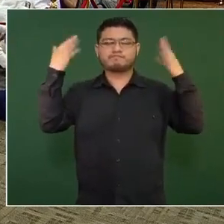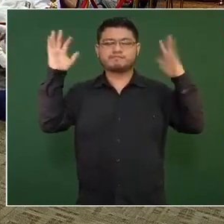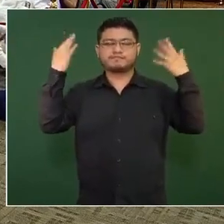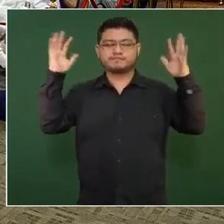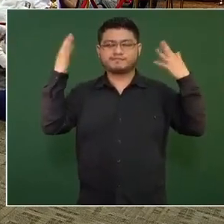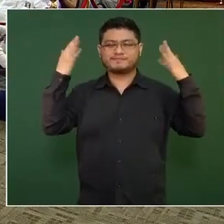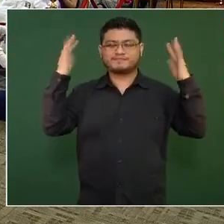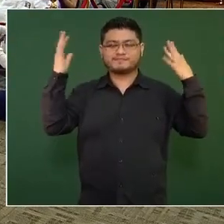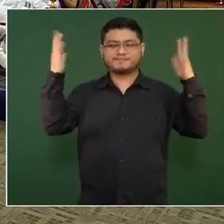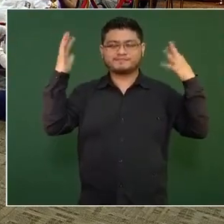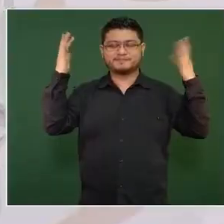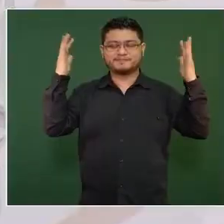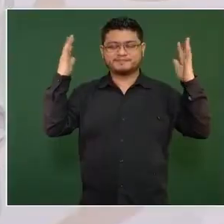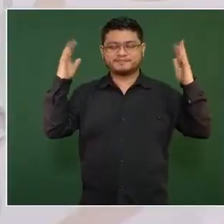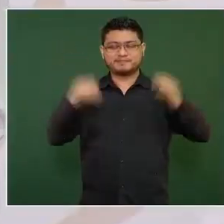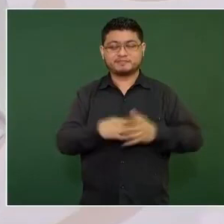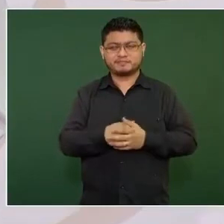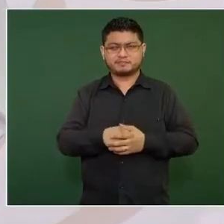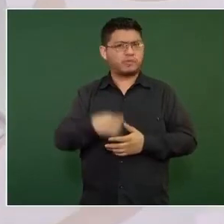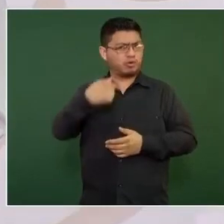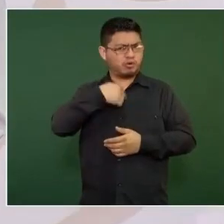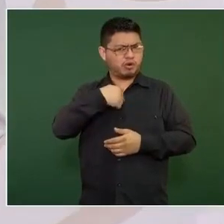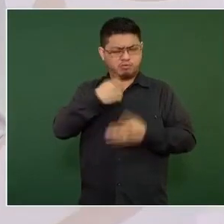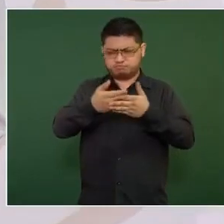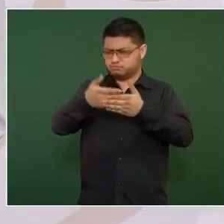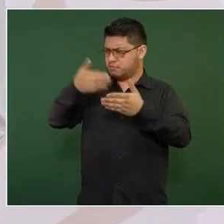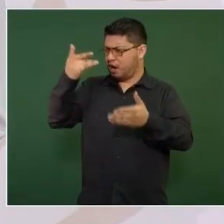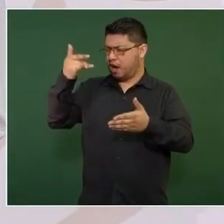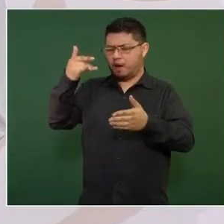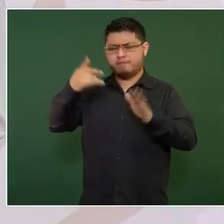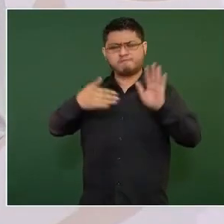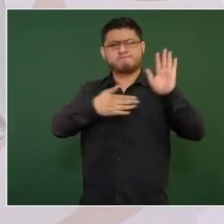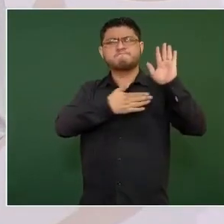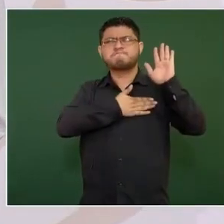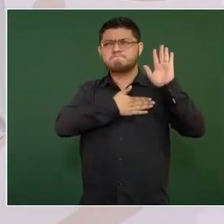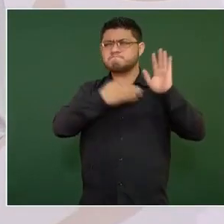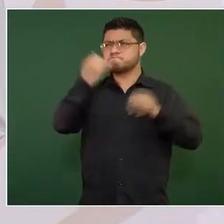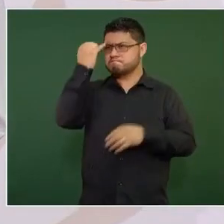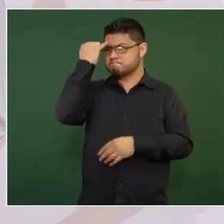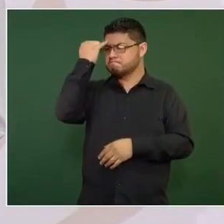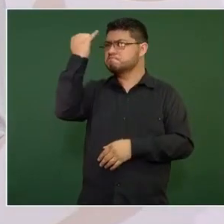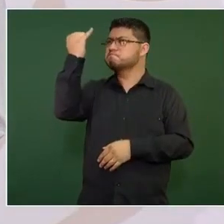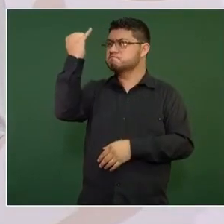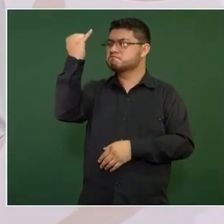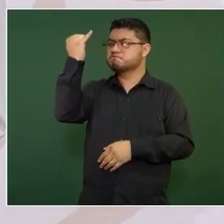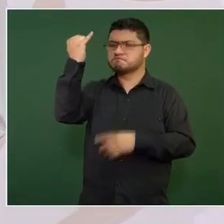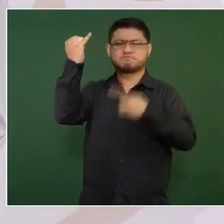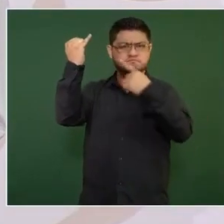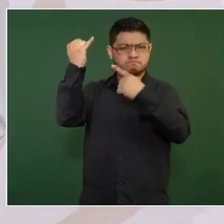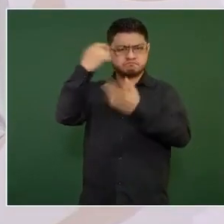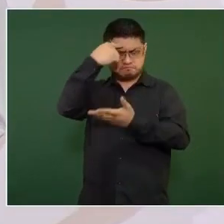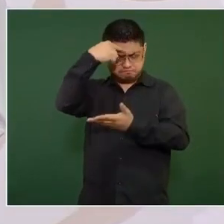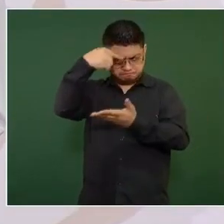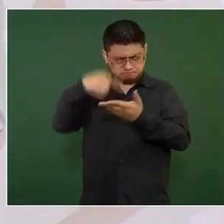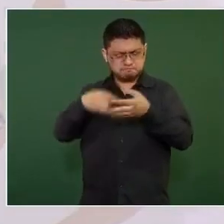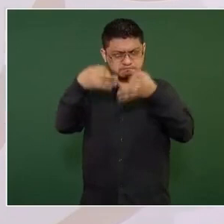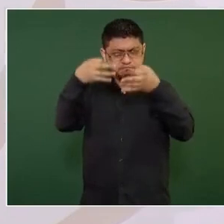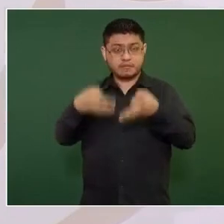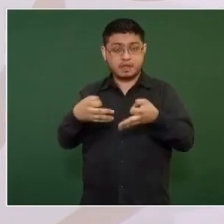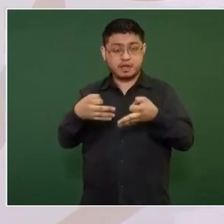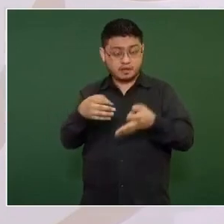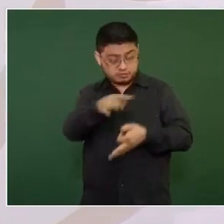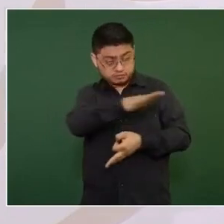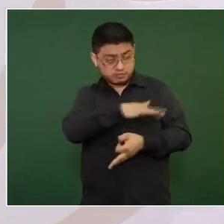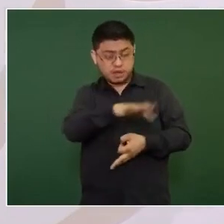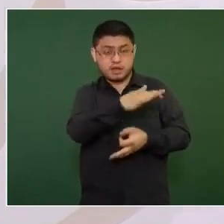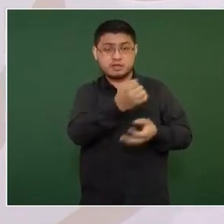Tenía yo ya esa convicción de que antes de que termine mi mandato, el sector salud